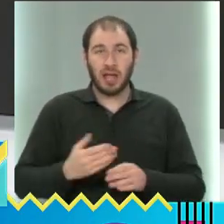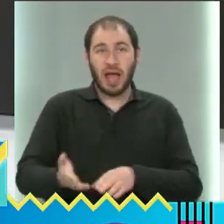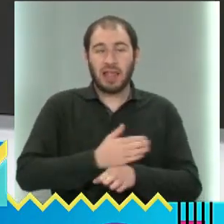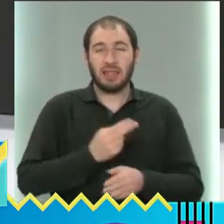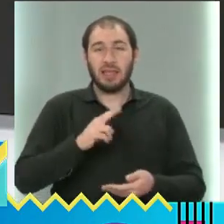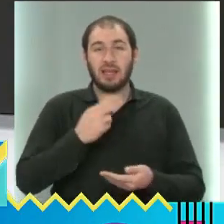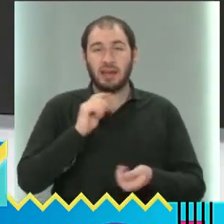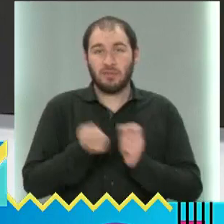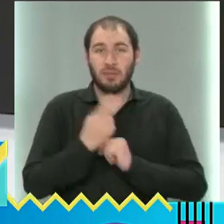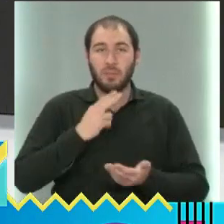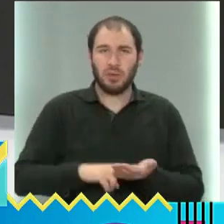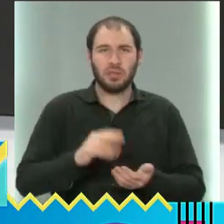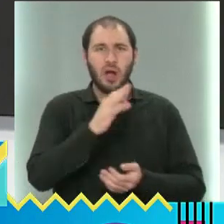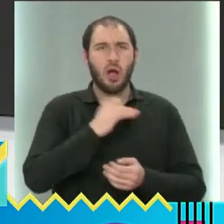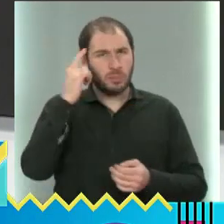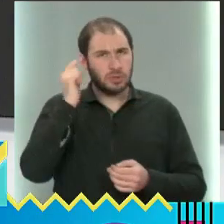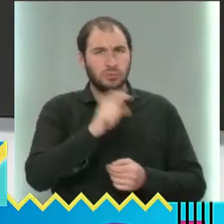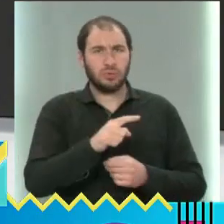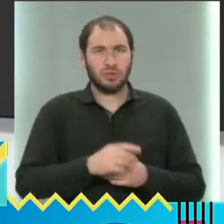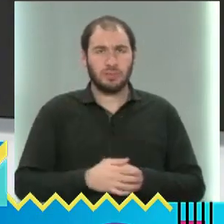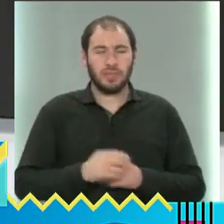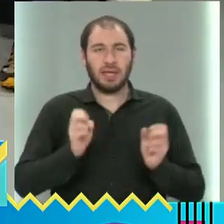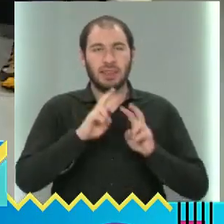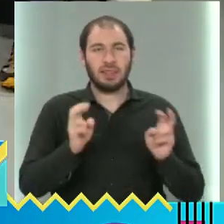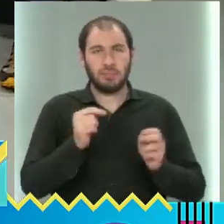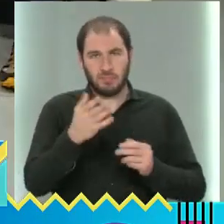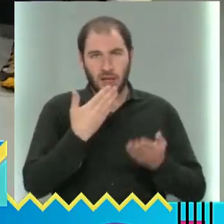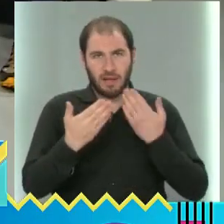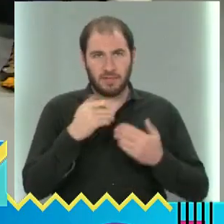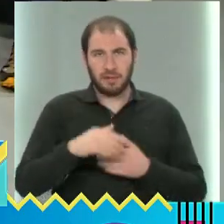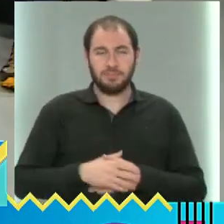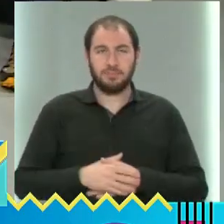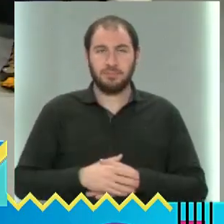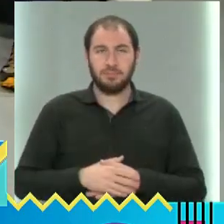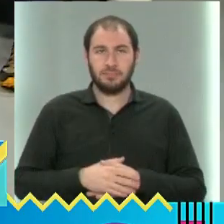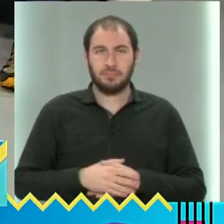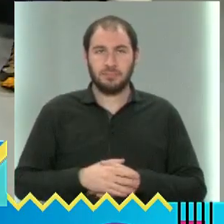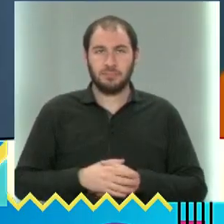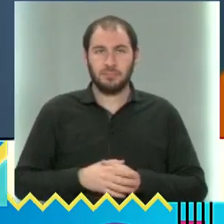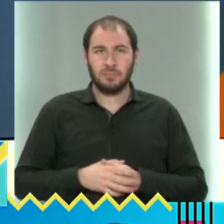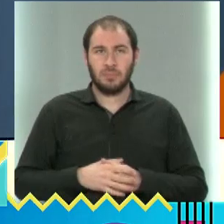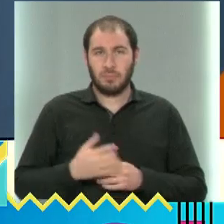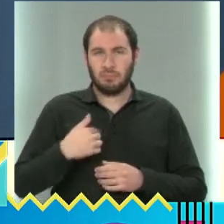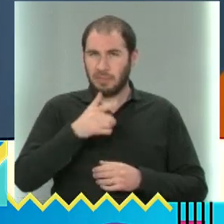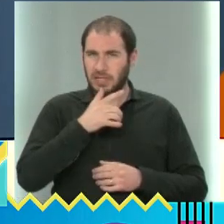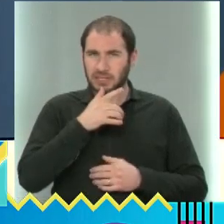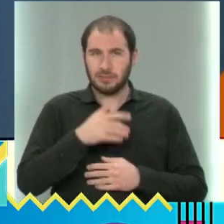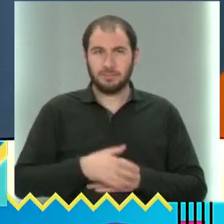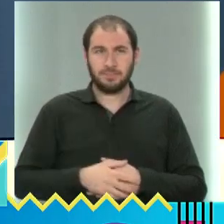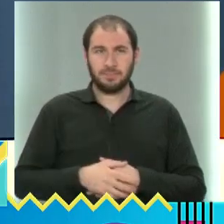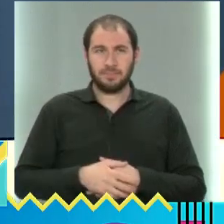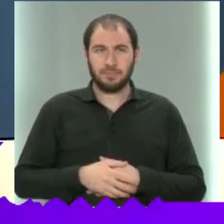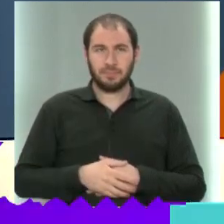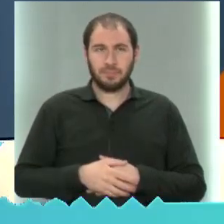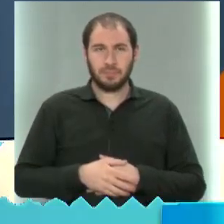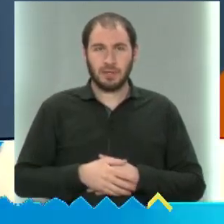reforma tributaria. ¿Qué opinión te merece eso, Enrique, con respecto a lo que está diciendo Alfredo? Bueno, yo creo que